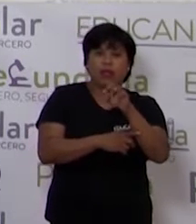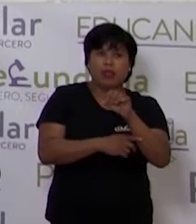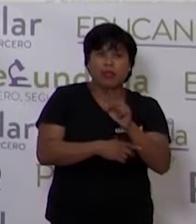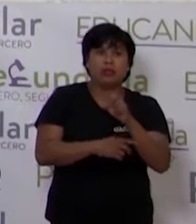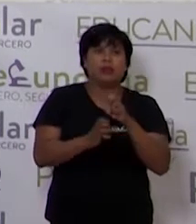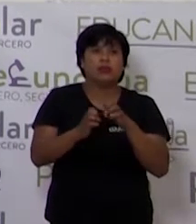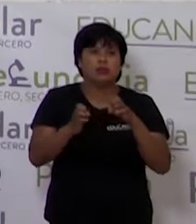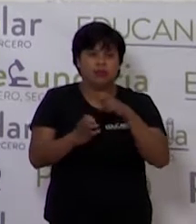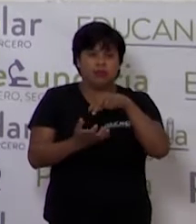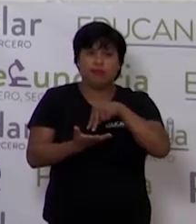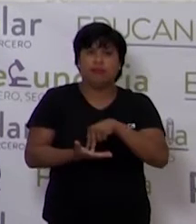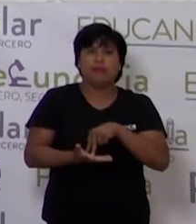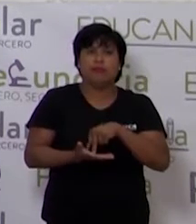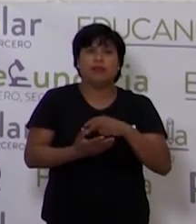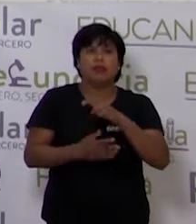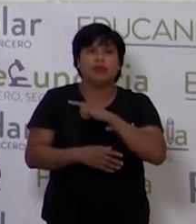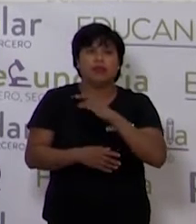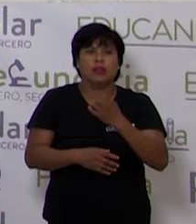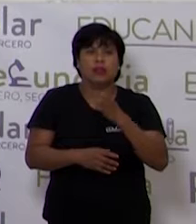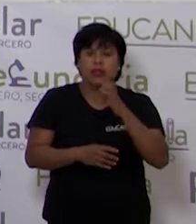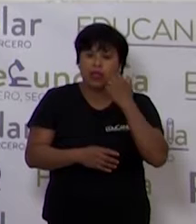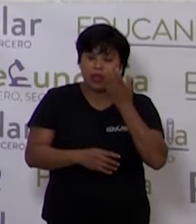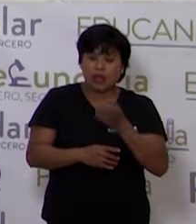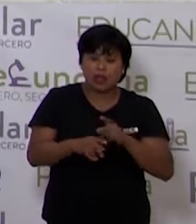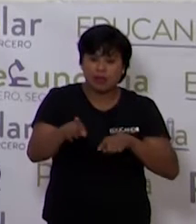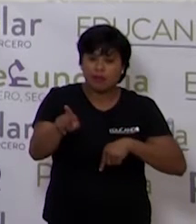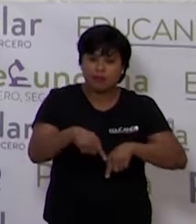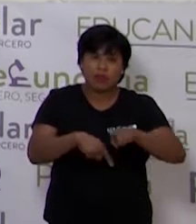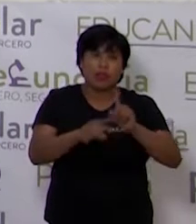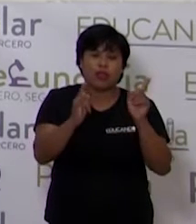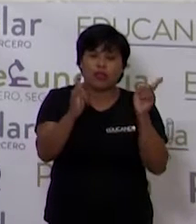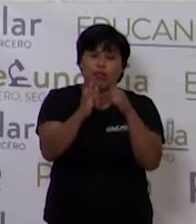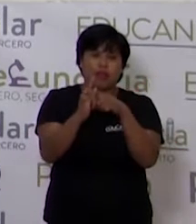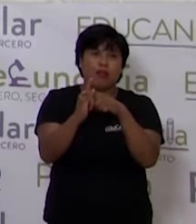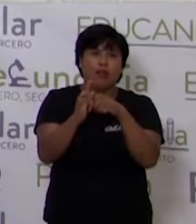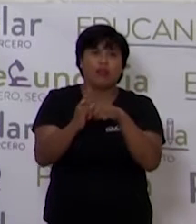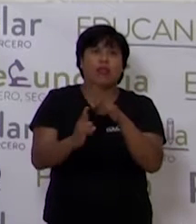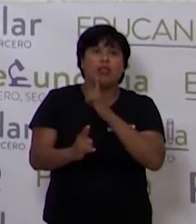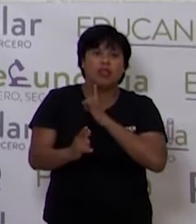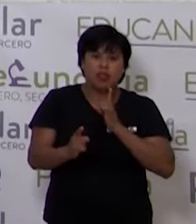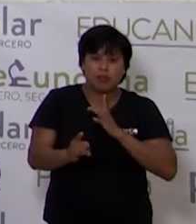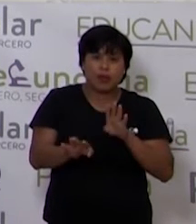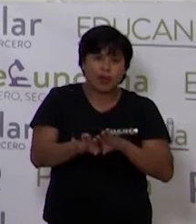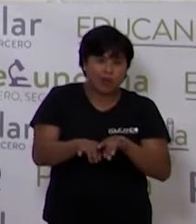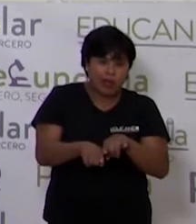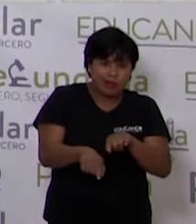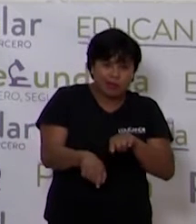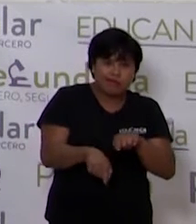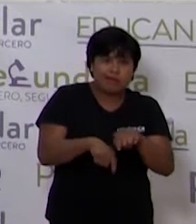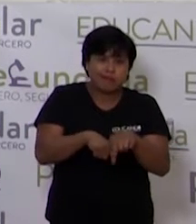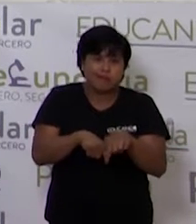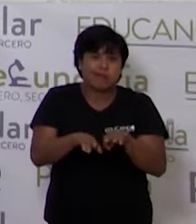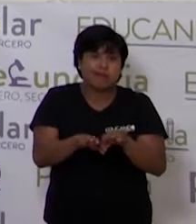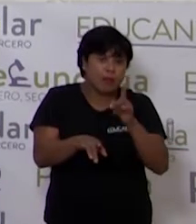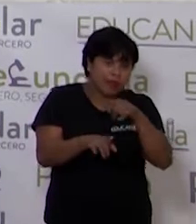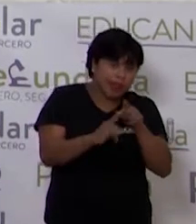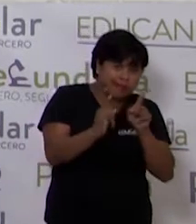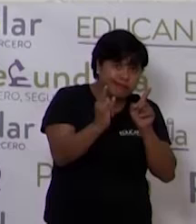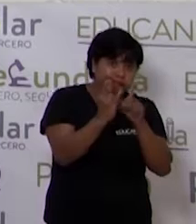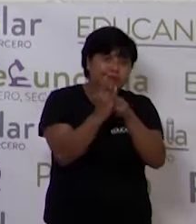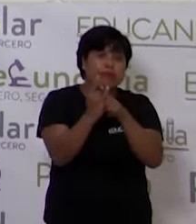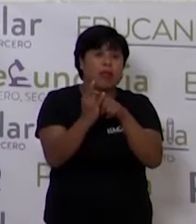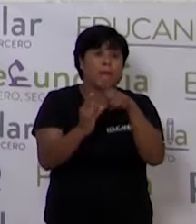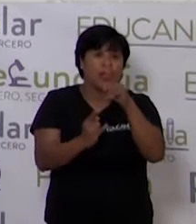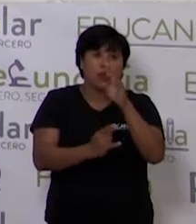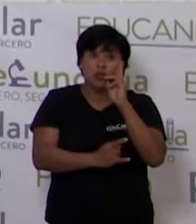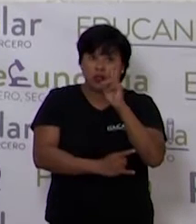una pelota. Definitivamente, él quiere meter gol. Tiene que tener la inclinación, pero si